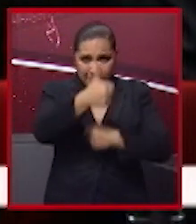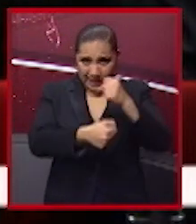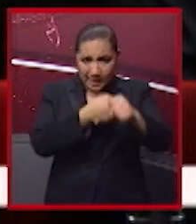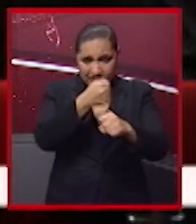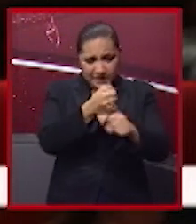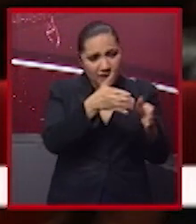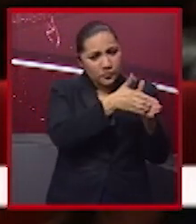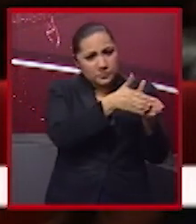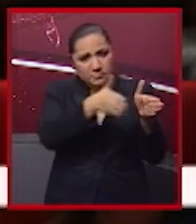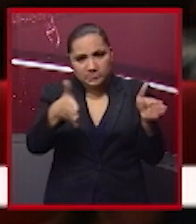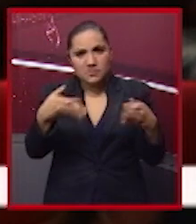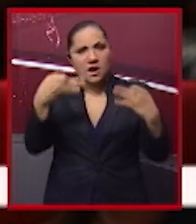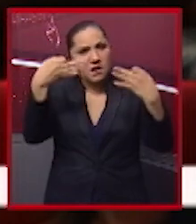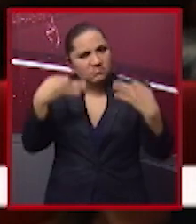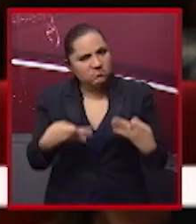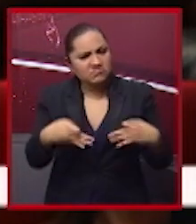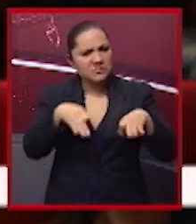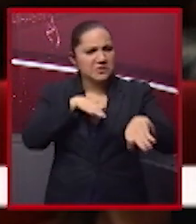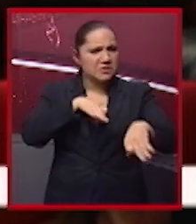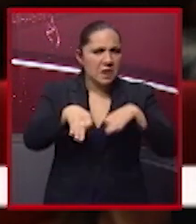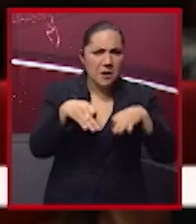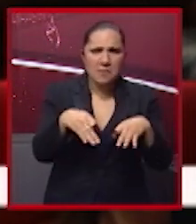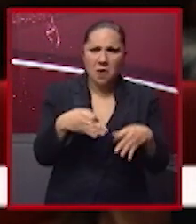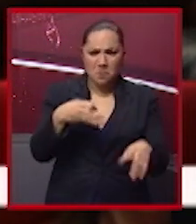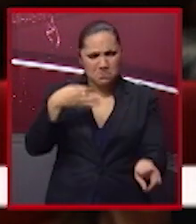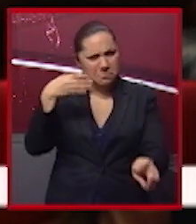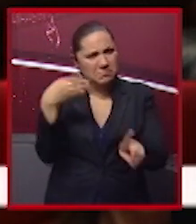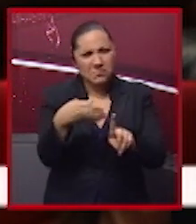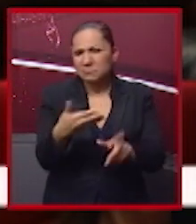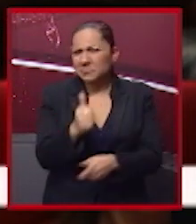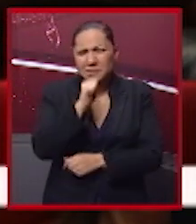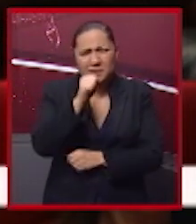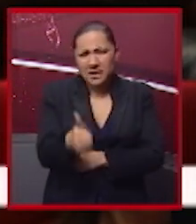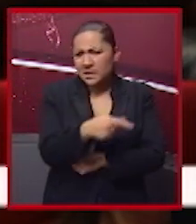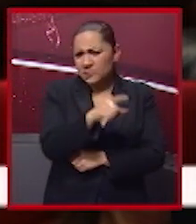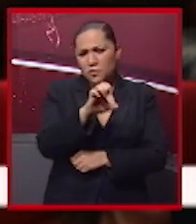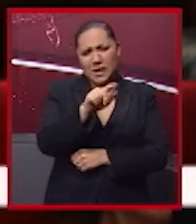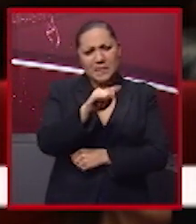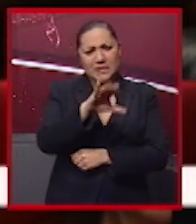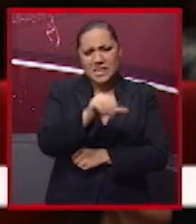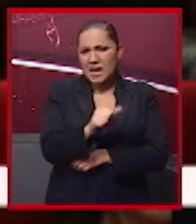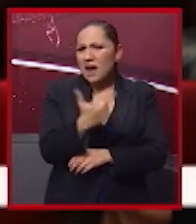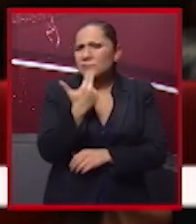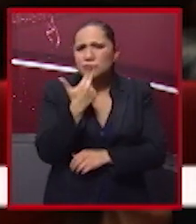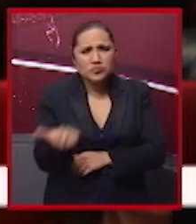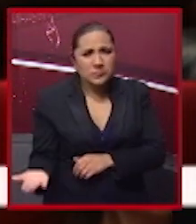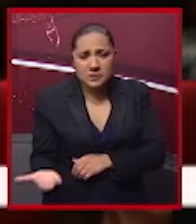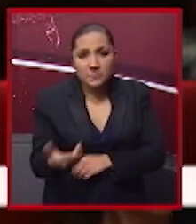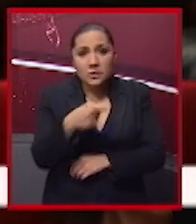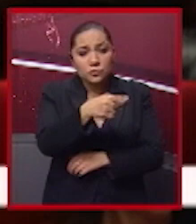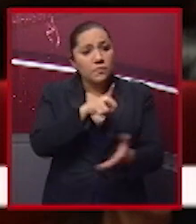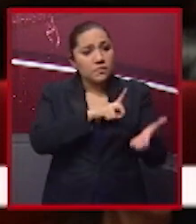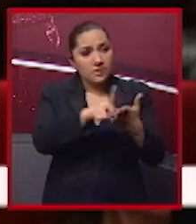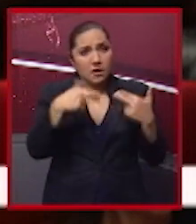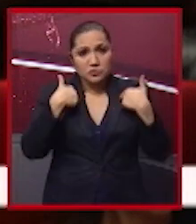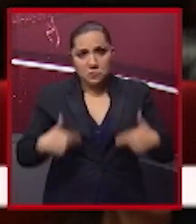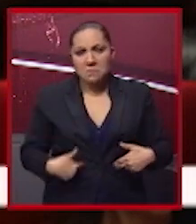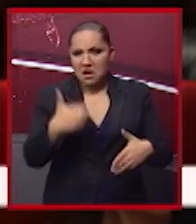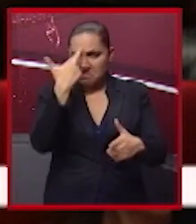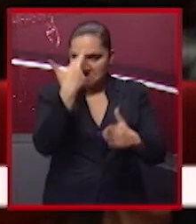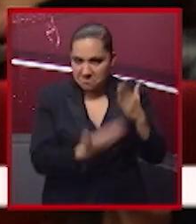ético en dos de los ejes icónicos más importantes de la vida pública: derechos humanos y corrupción.